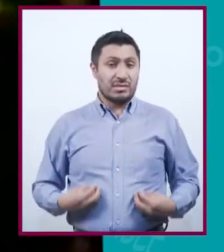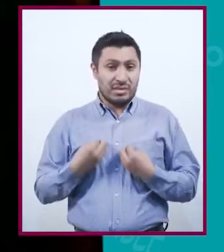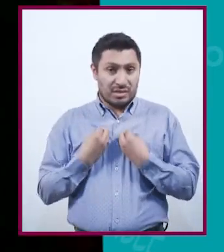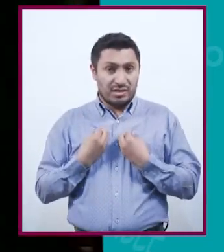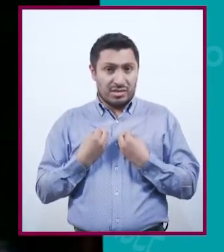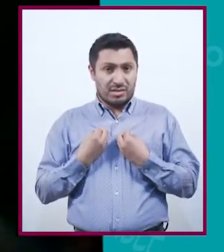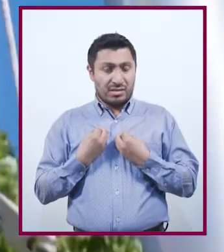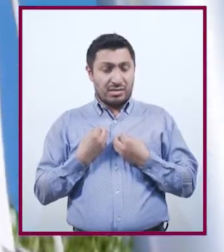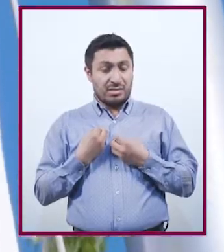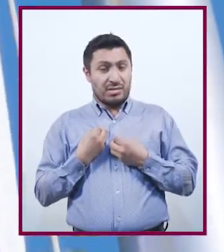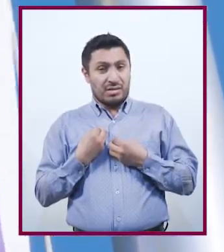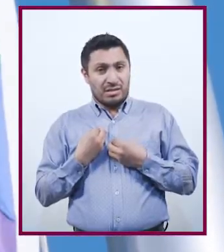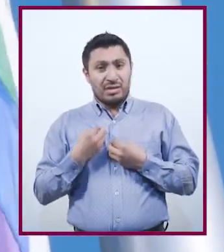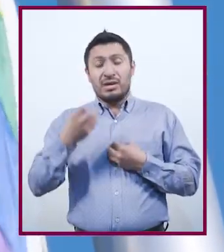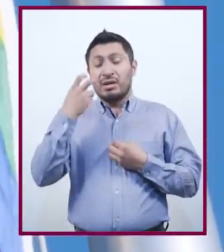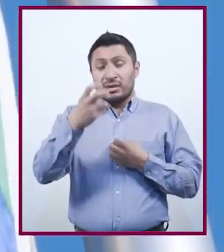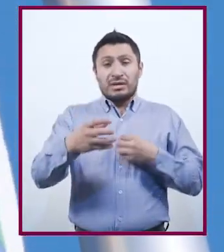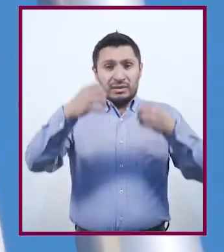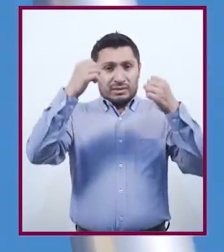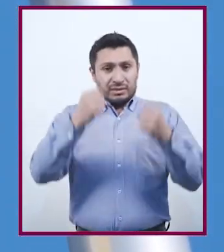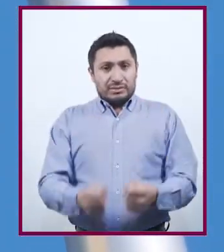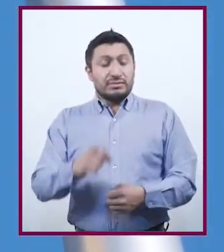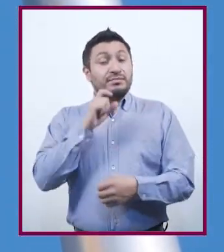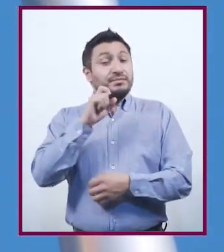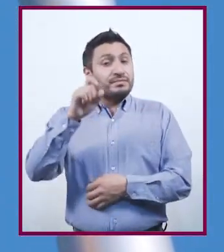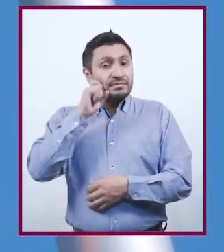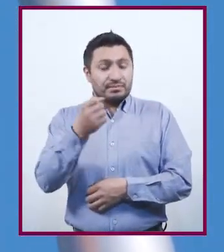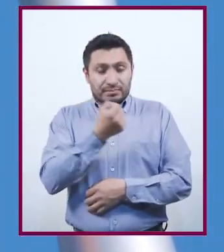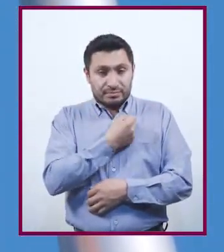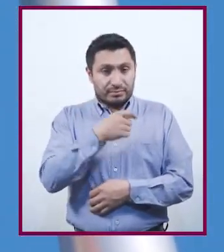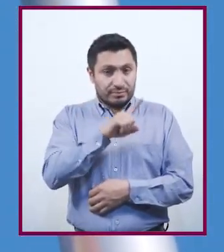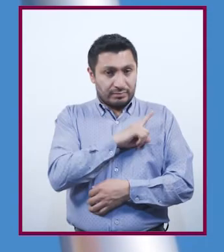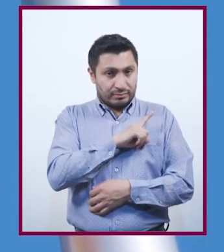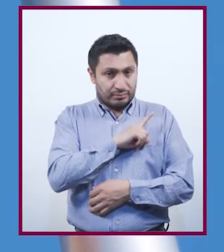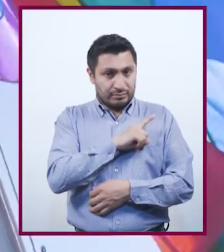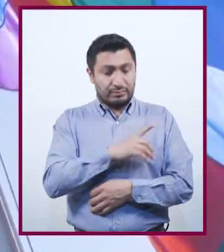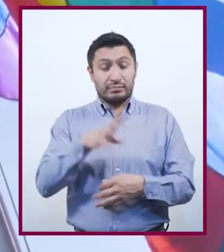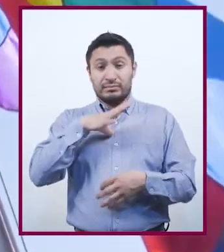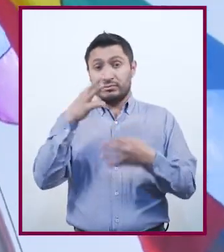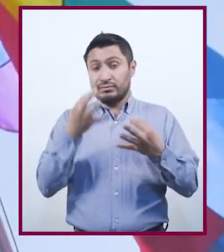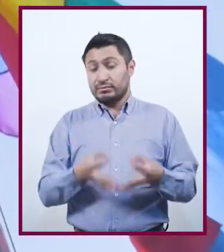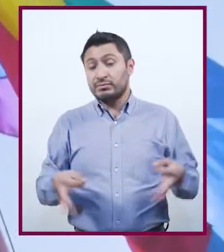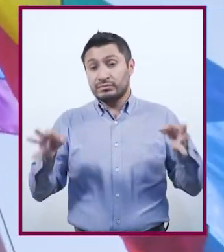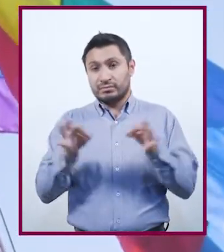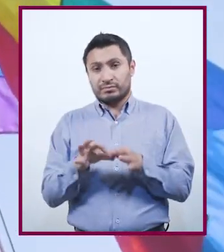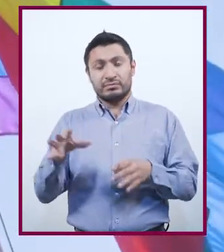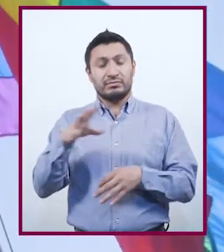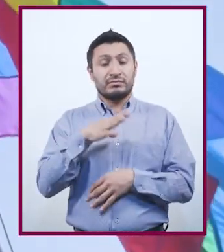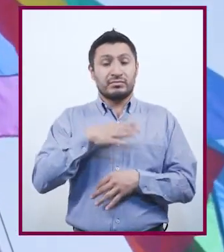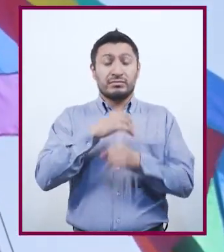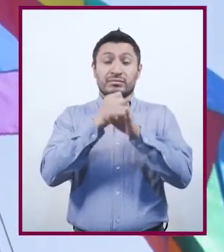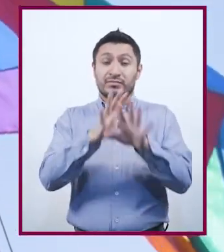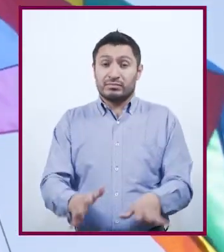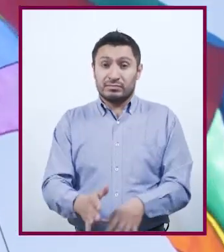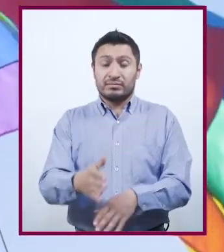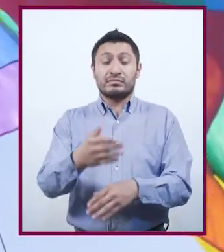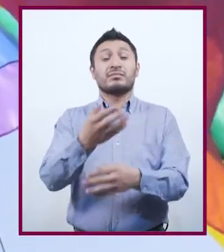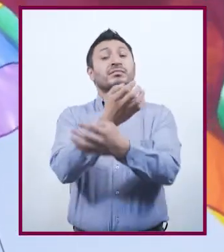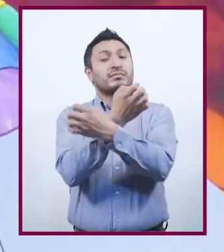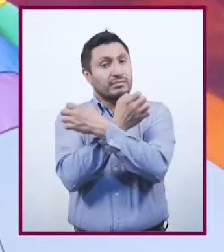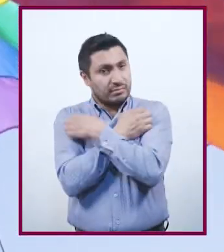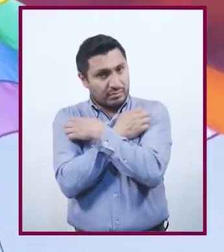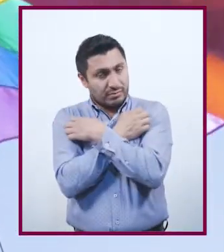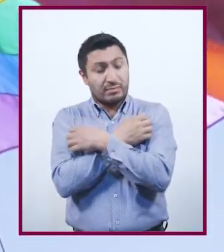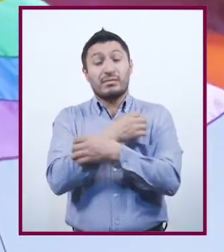en nuestras vidas. Por esta razón, para garantizar que la sexualidad sea saludable, es fundamental que tengamos la